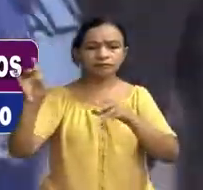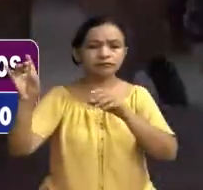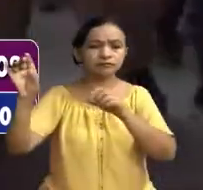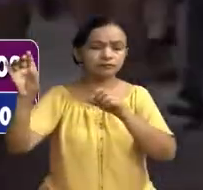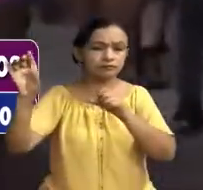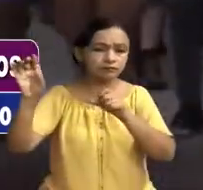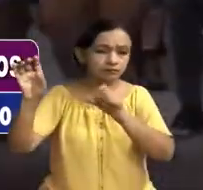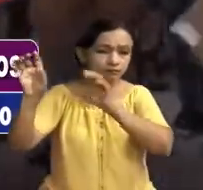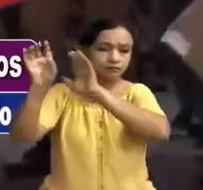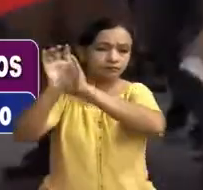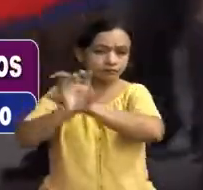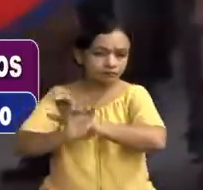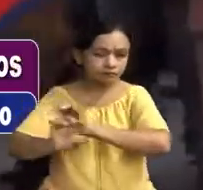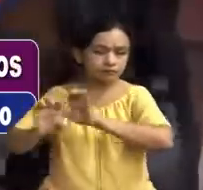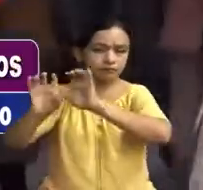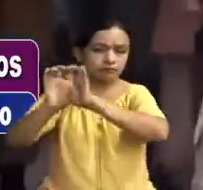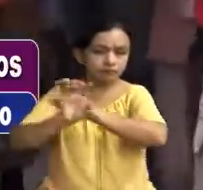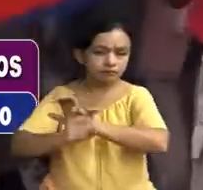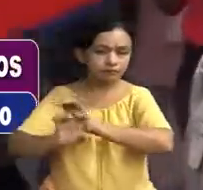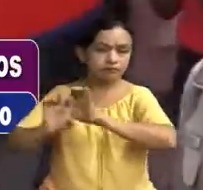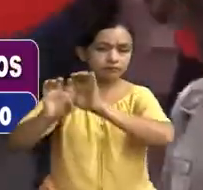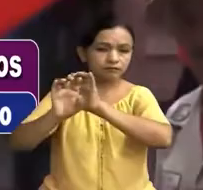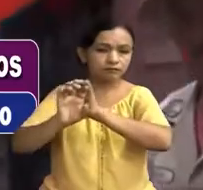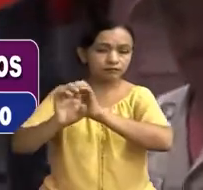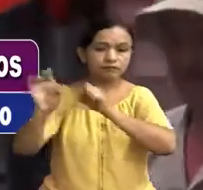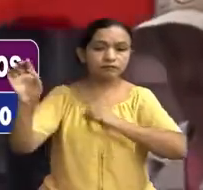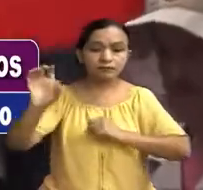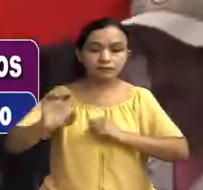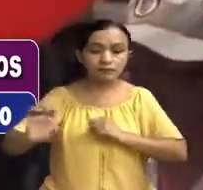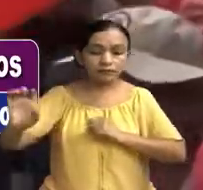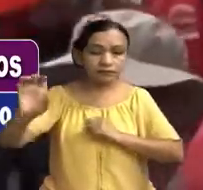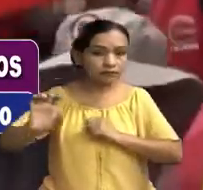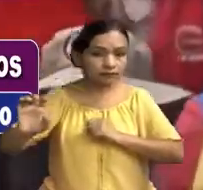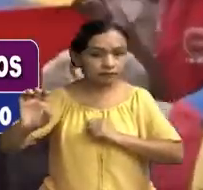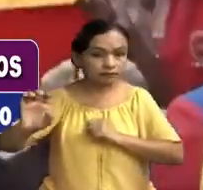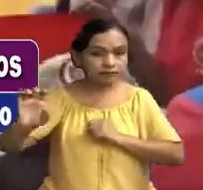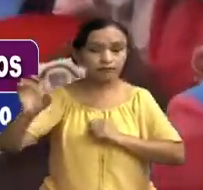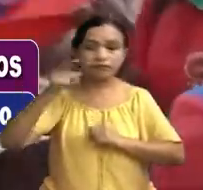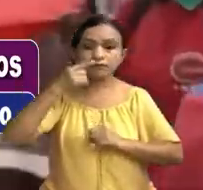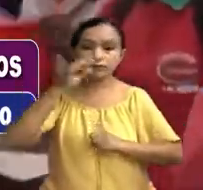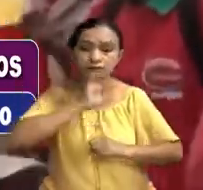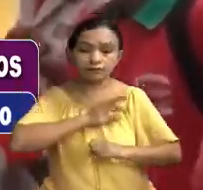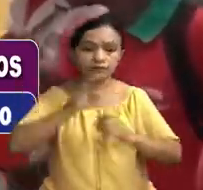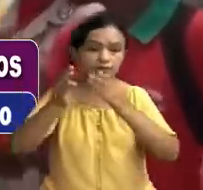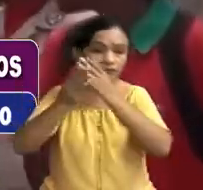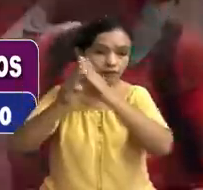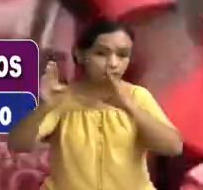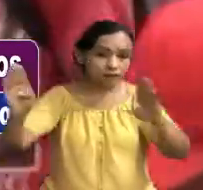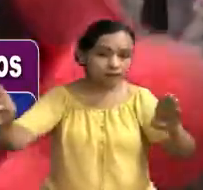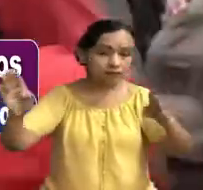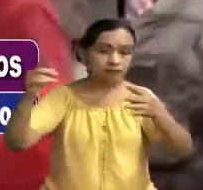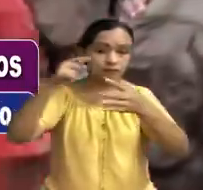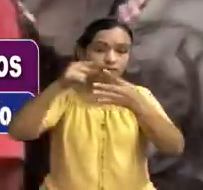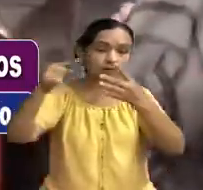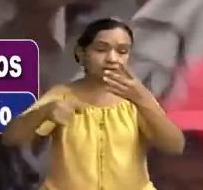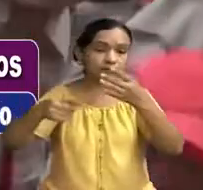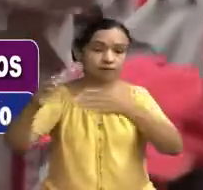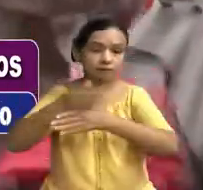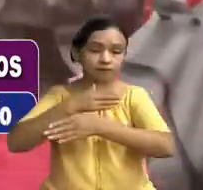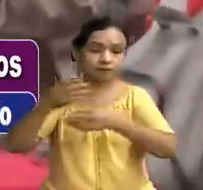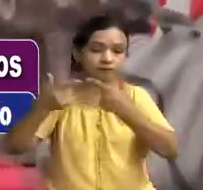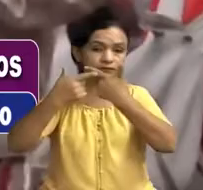en Chile. Inclusive hubo movimientos en Brasil importantes previo a la liberación de